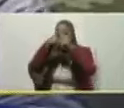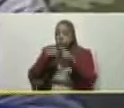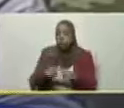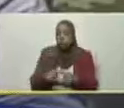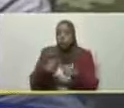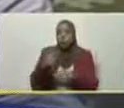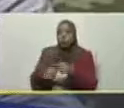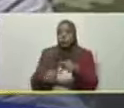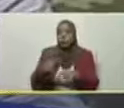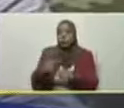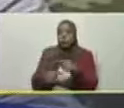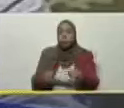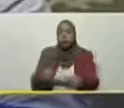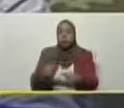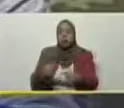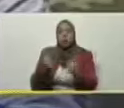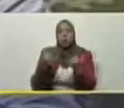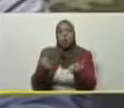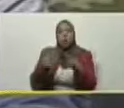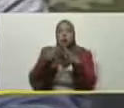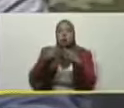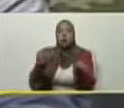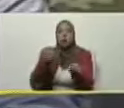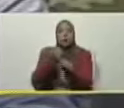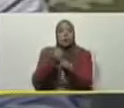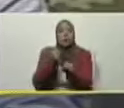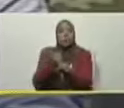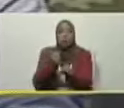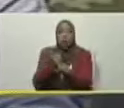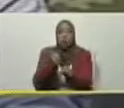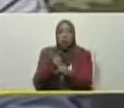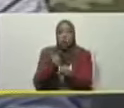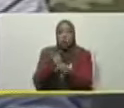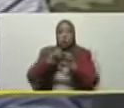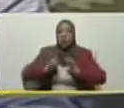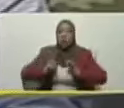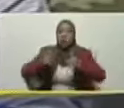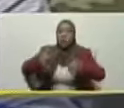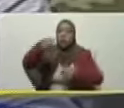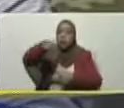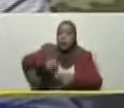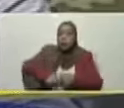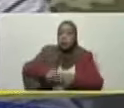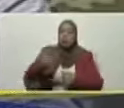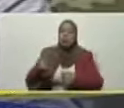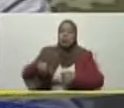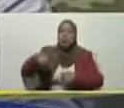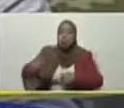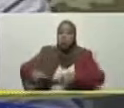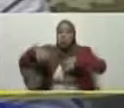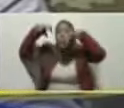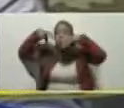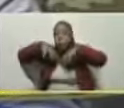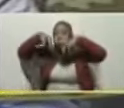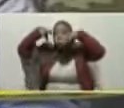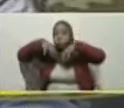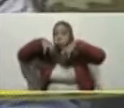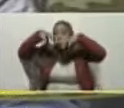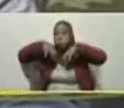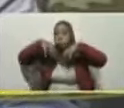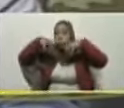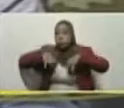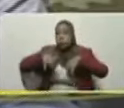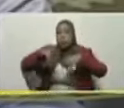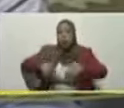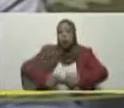diario, permanente, de todo el trabajo que se ha iniciado. Se ha hecho un esfuerzo